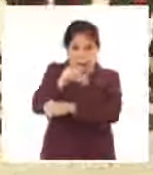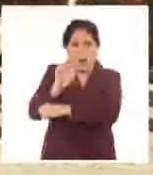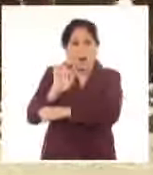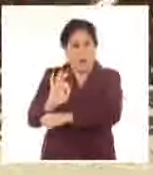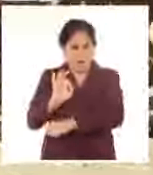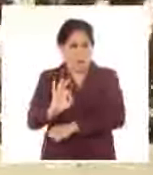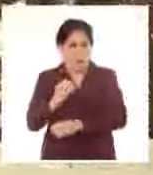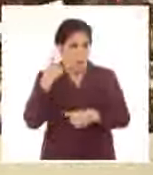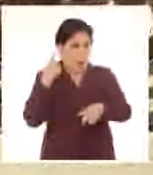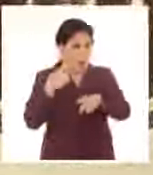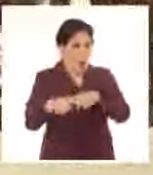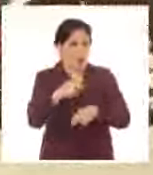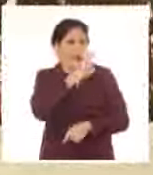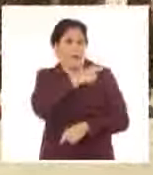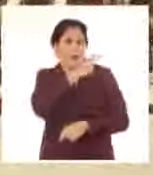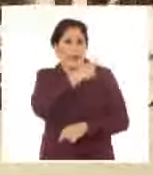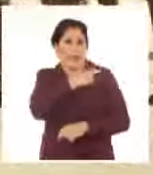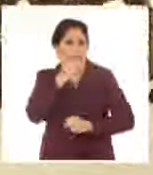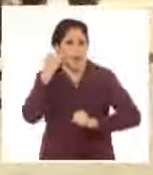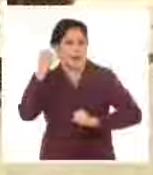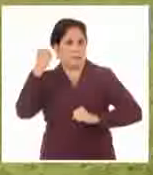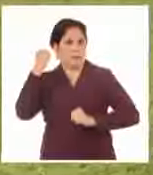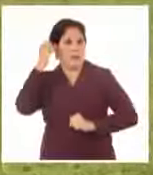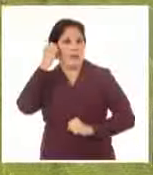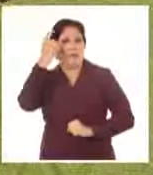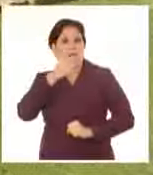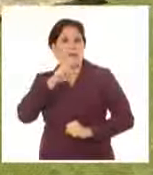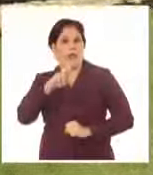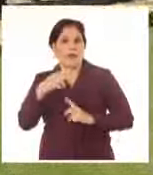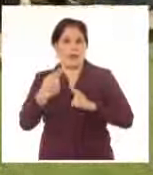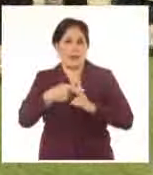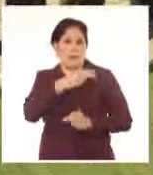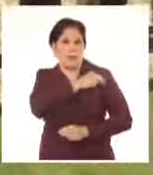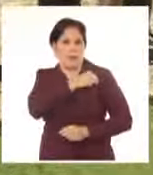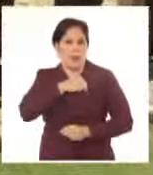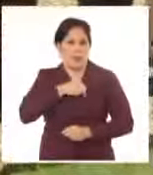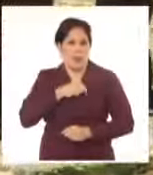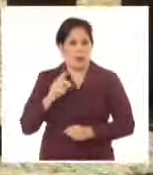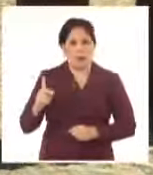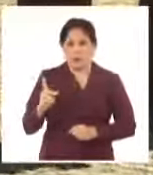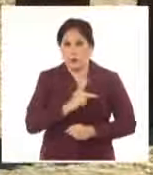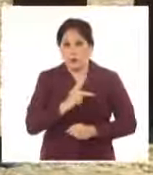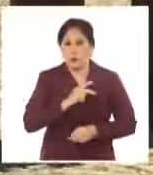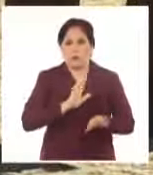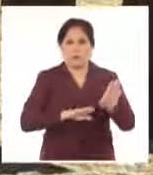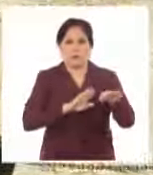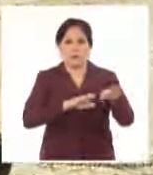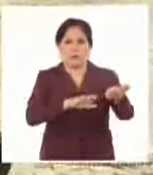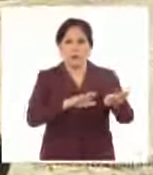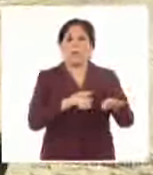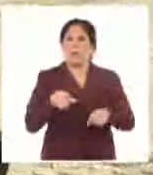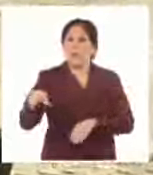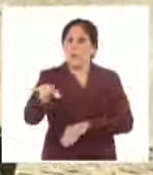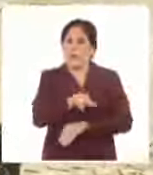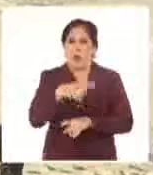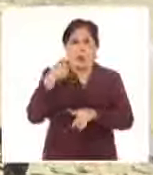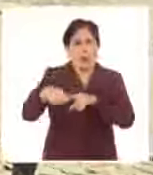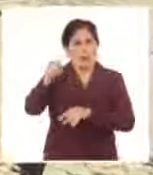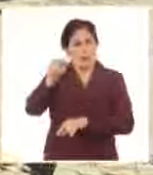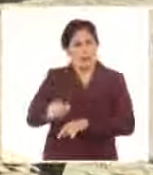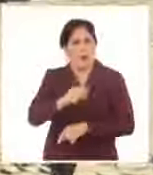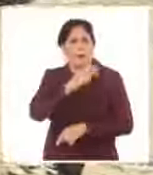además jefes y oficiales de las Fuerzas Armadas Revolucionarias y del Ministerio del Interior, así como cadetes,